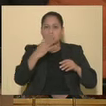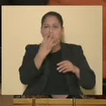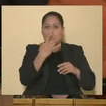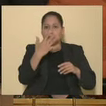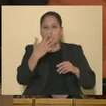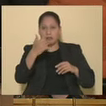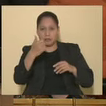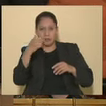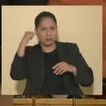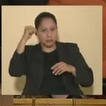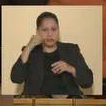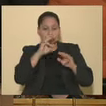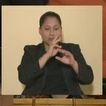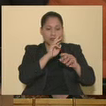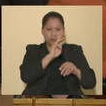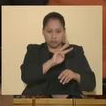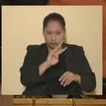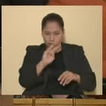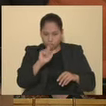nuestra página, que es